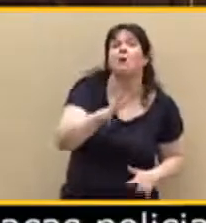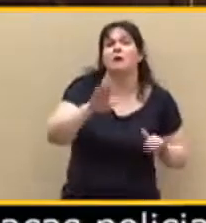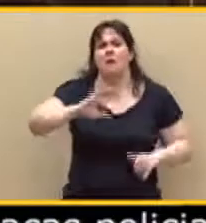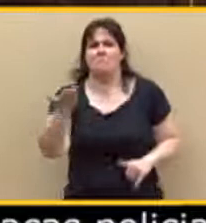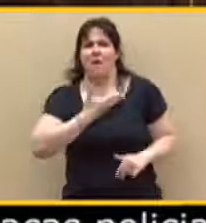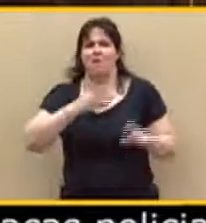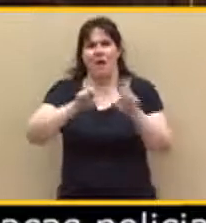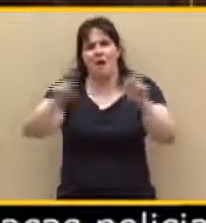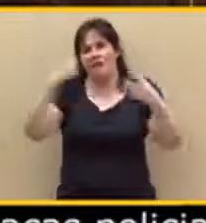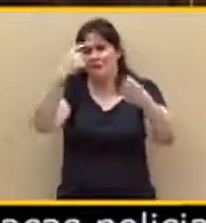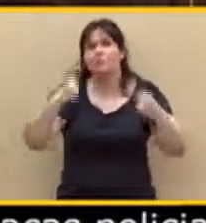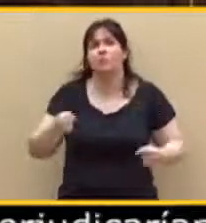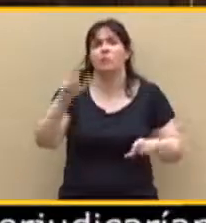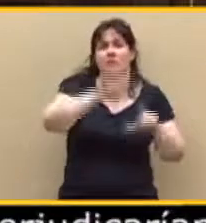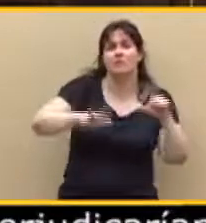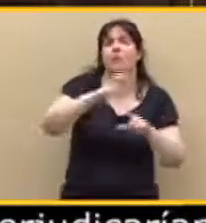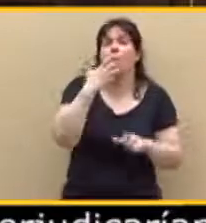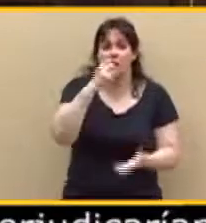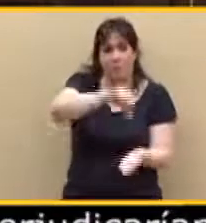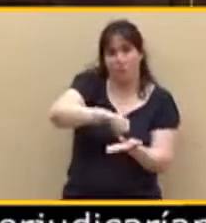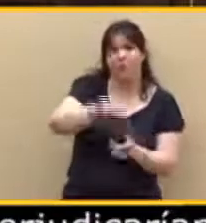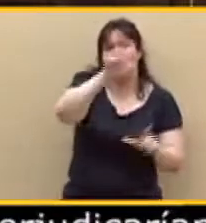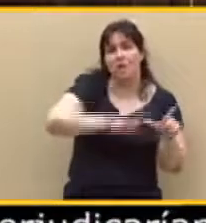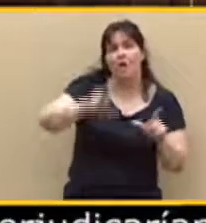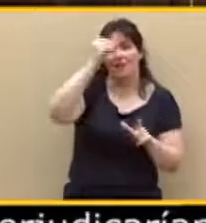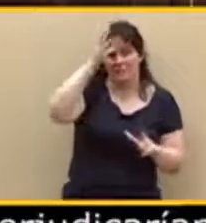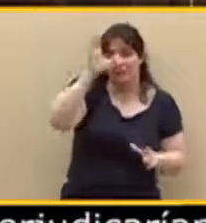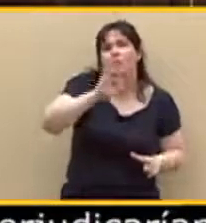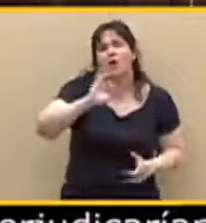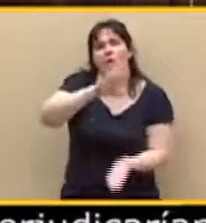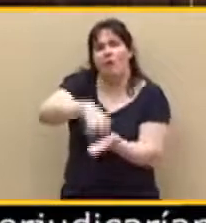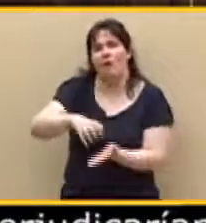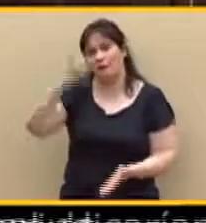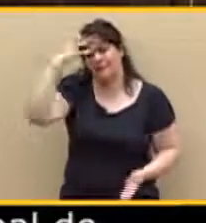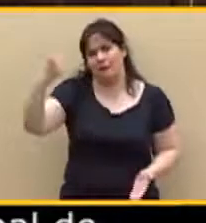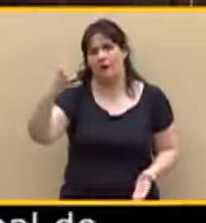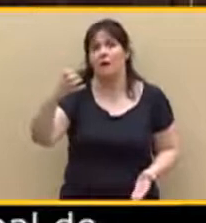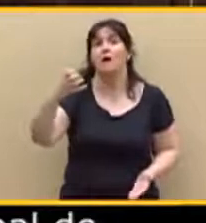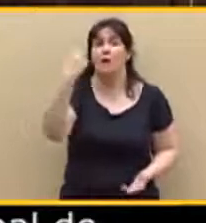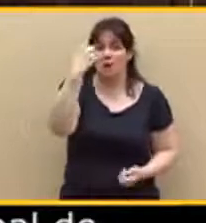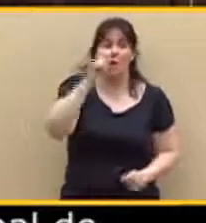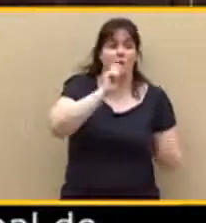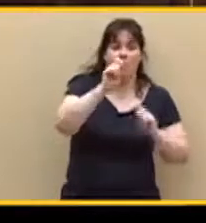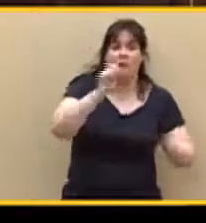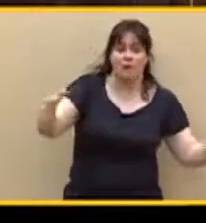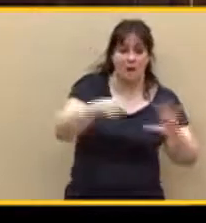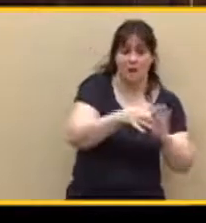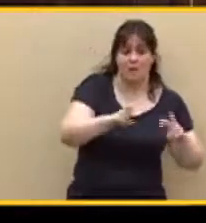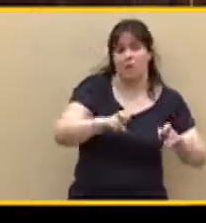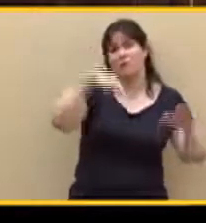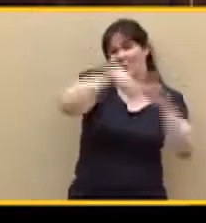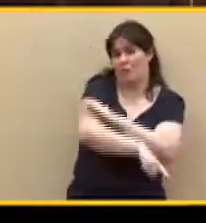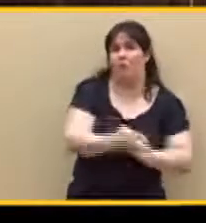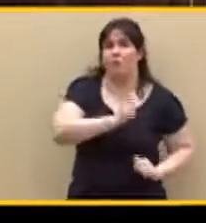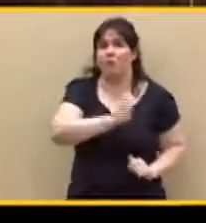como el Centro Nacional de Inteligencia o la Casa Real. Según uno de los periodistas relacionados con la cloaca policial, el CNI habría